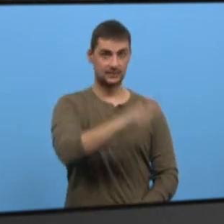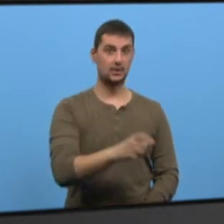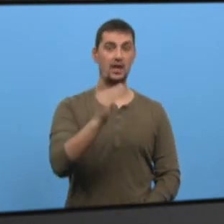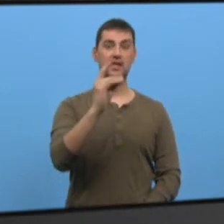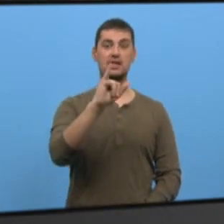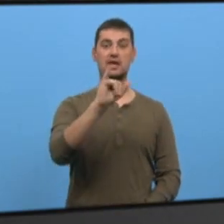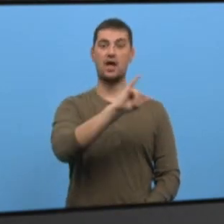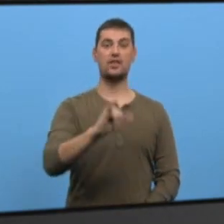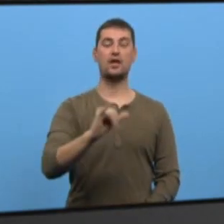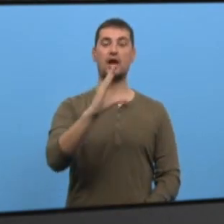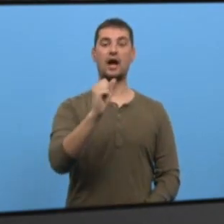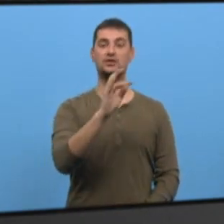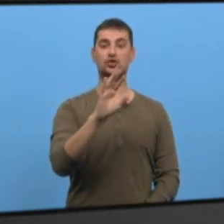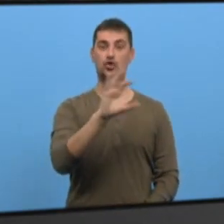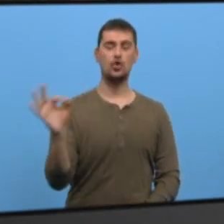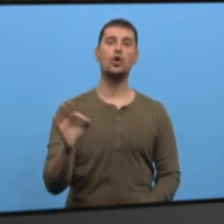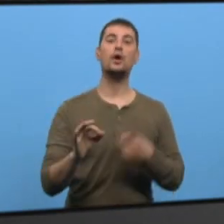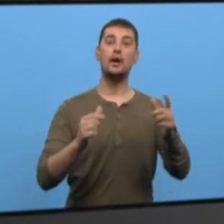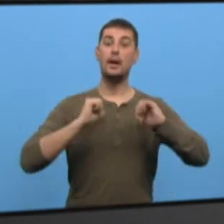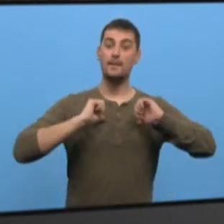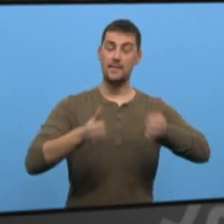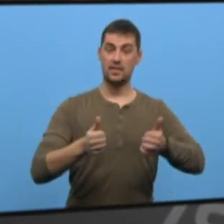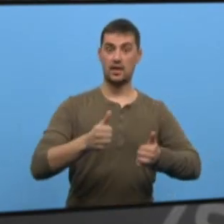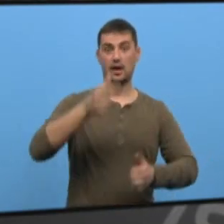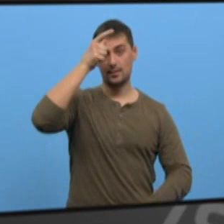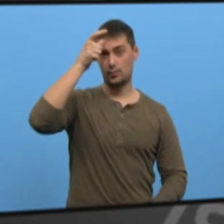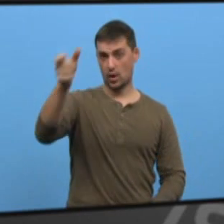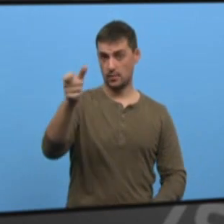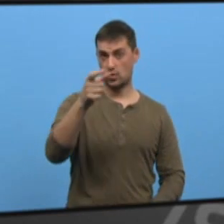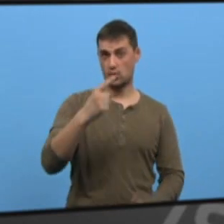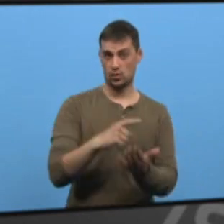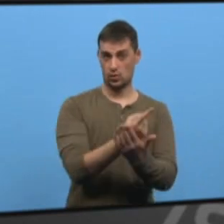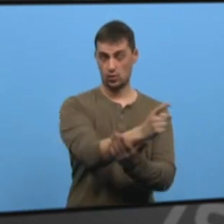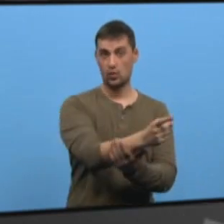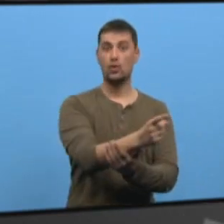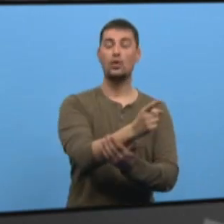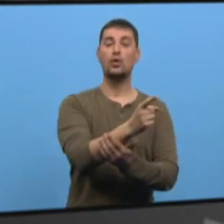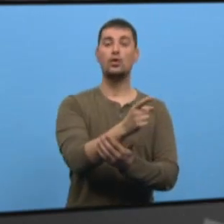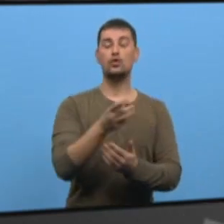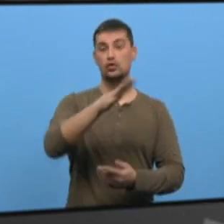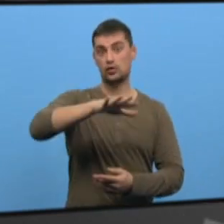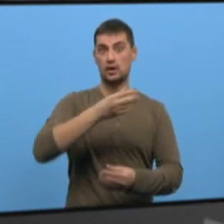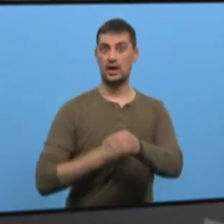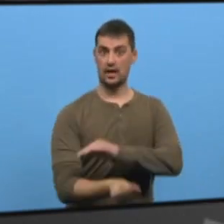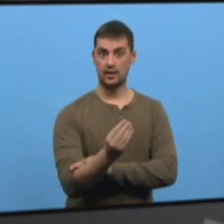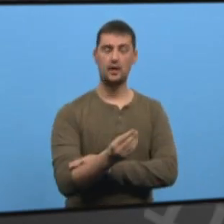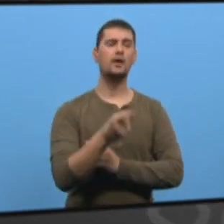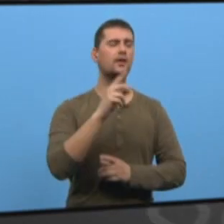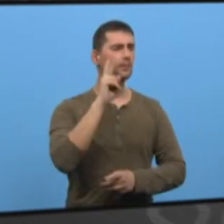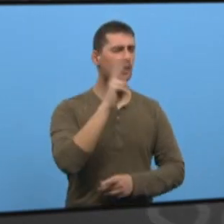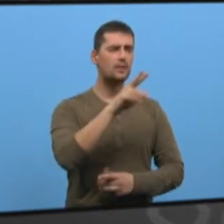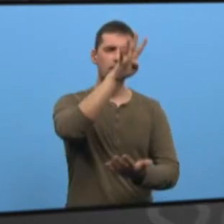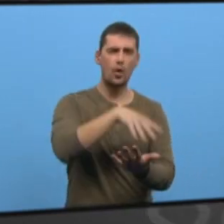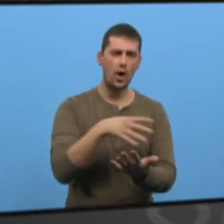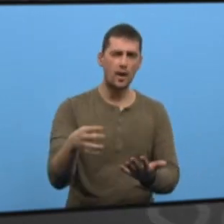preto de 6 km partirá da localidad natal do poeta chgo e contará durante o percorrido con poemas relevantes de sua